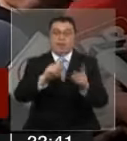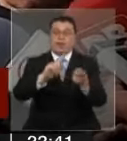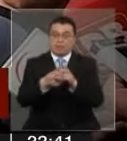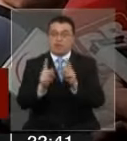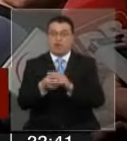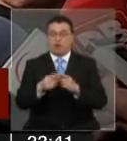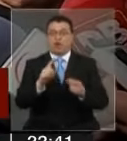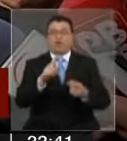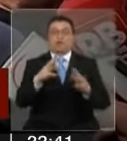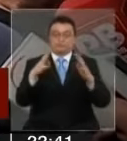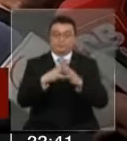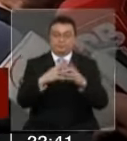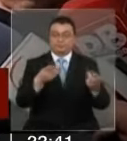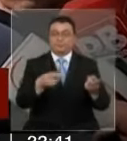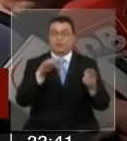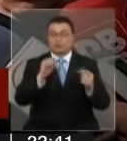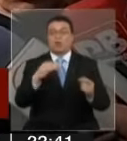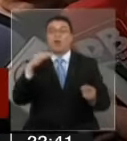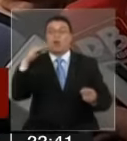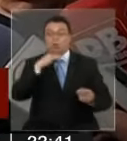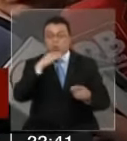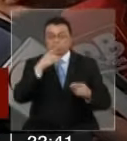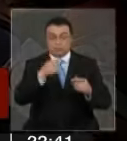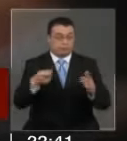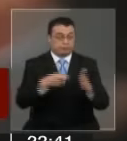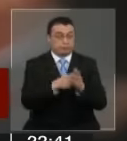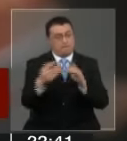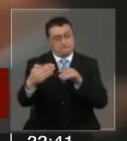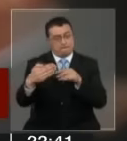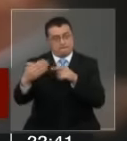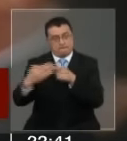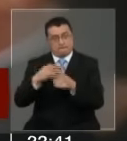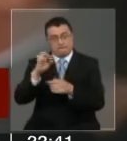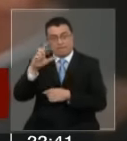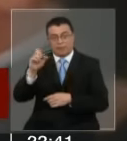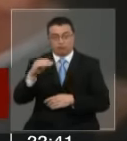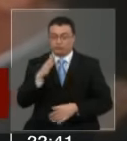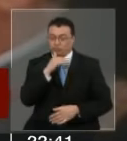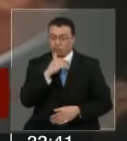está dentro de nuestra urgencia legislativa en más corto plazo.